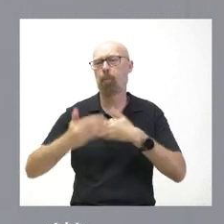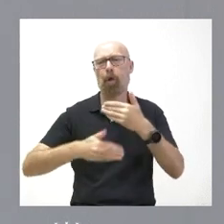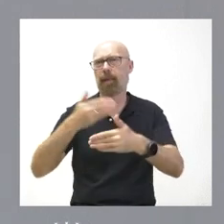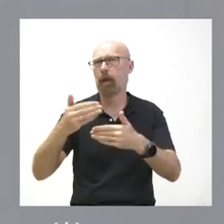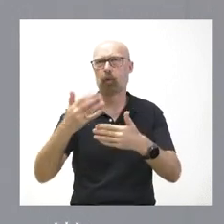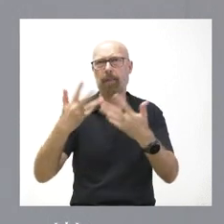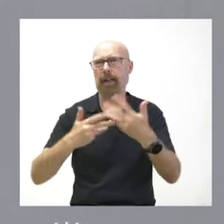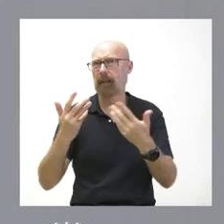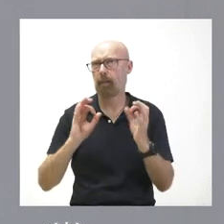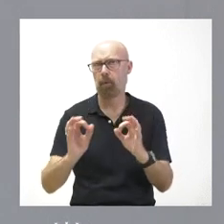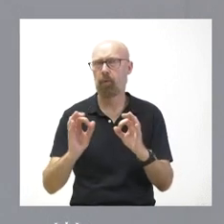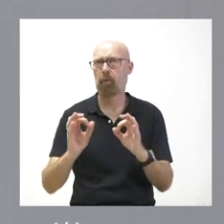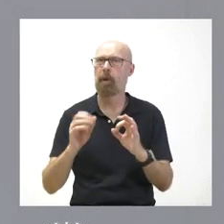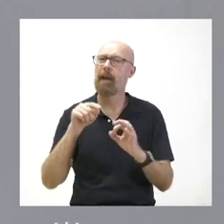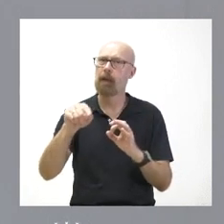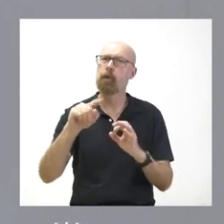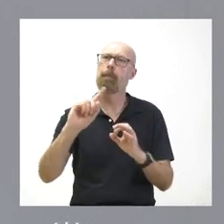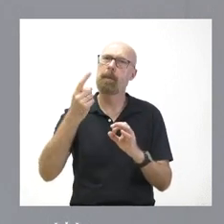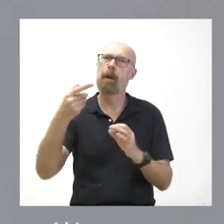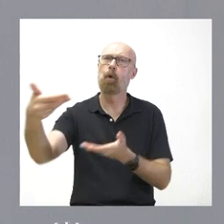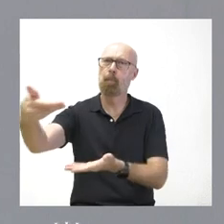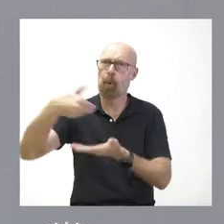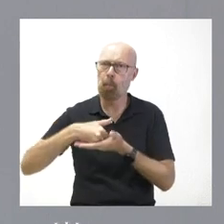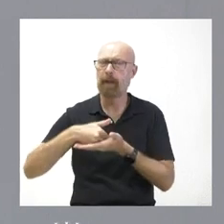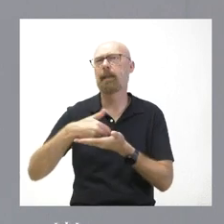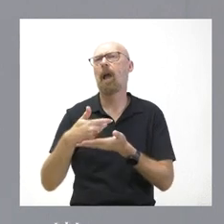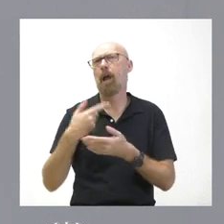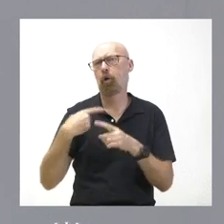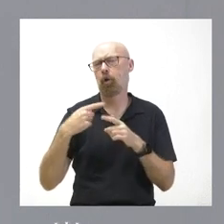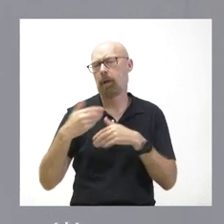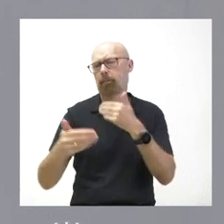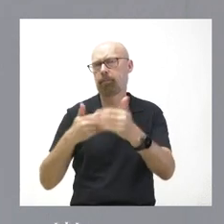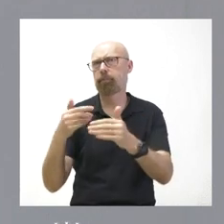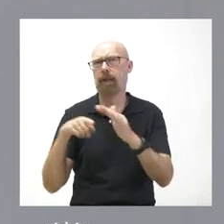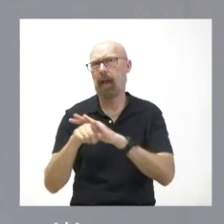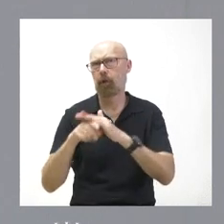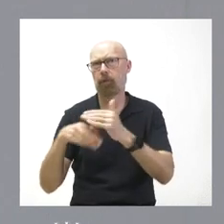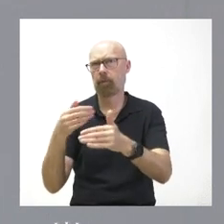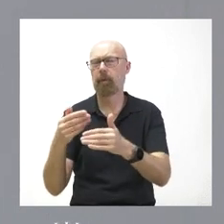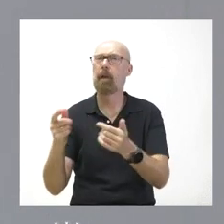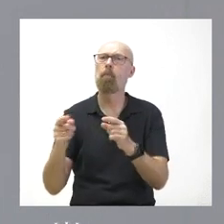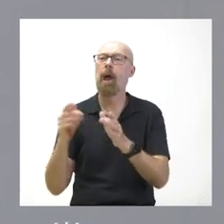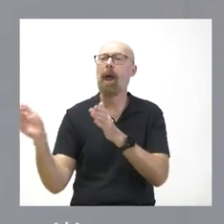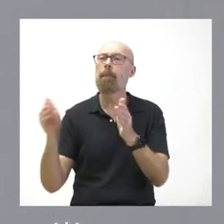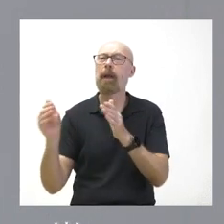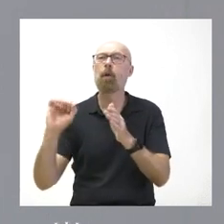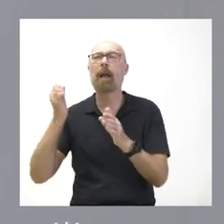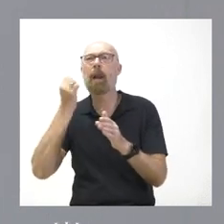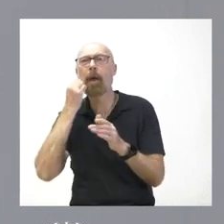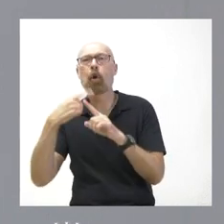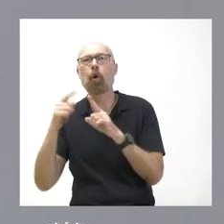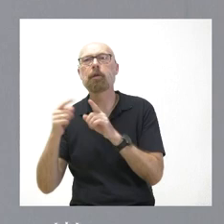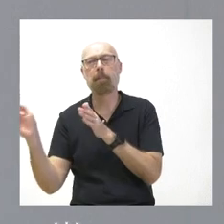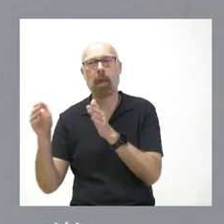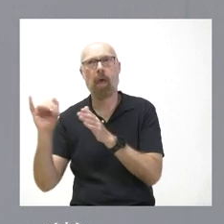procedimiento de propuesta por parte de cualquier denominación de origen y naturalmente Pues el trámite de alegaciones que se puedan presentar en la medida en